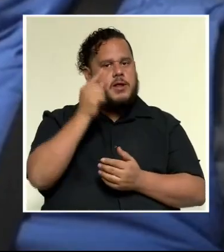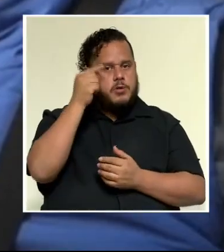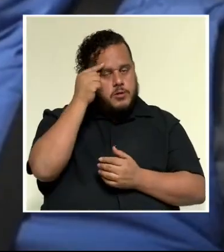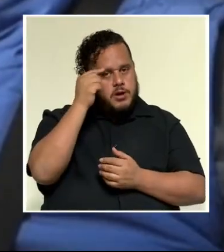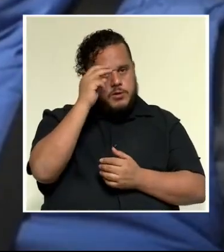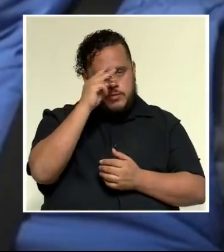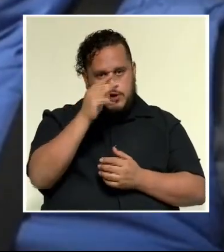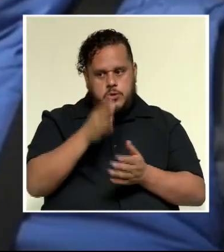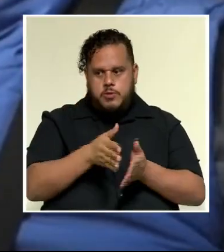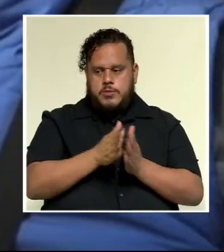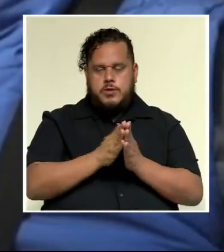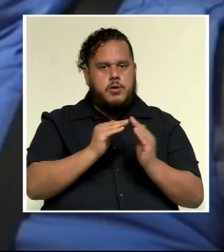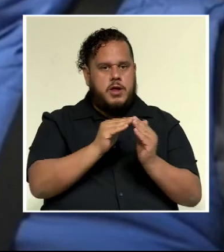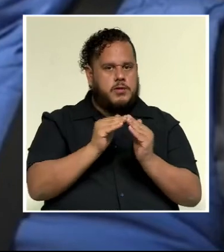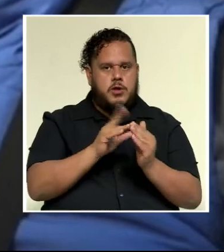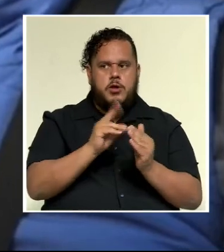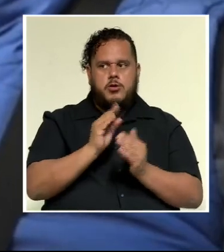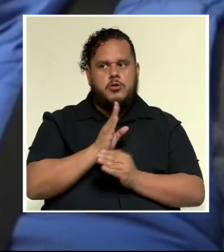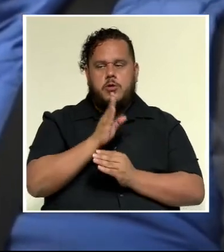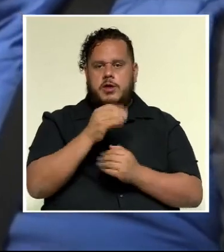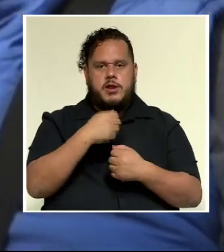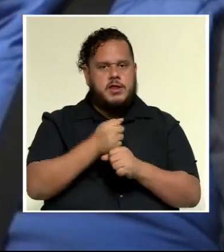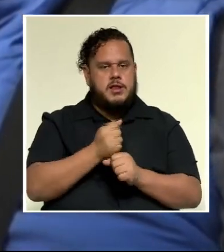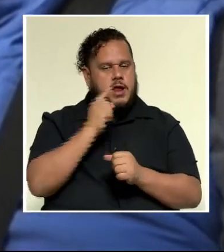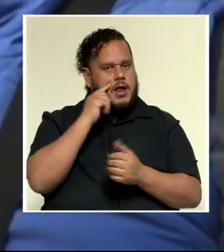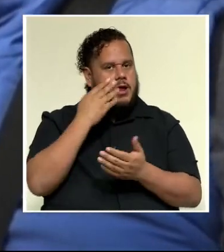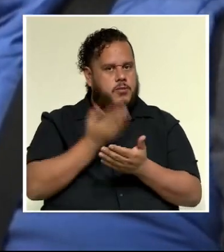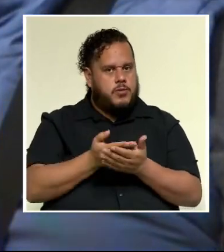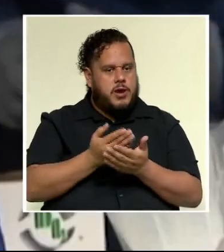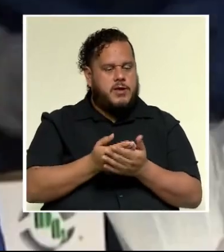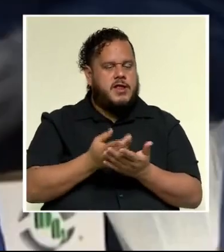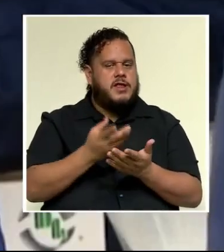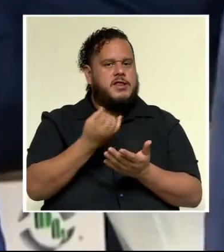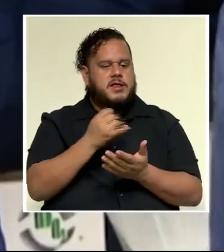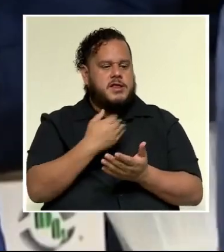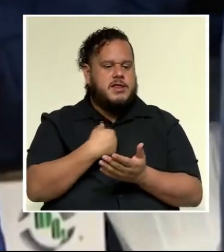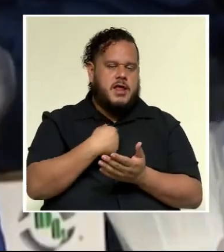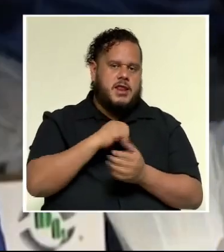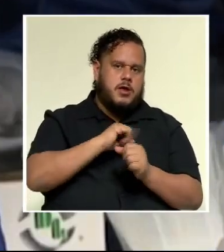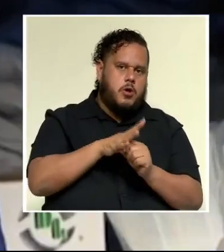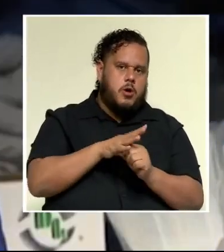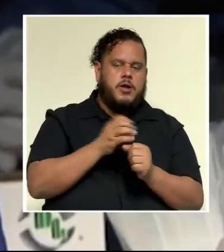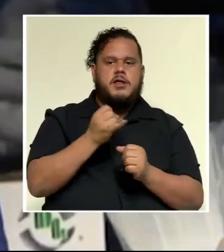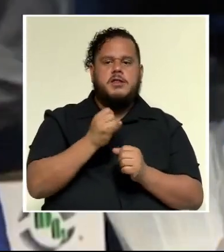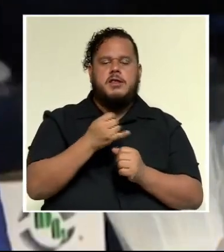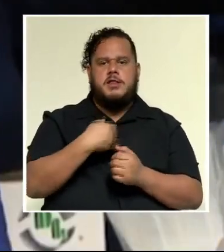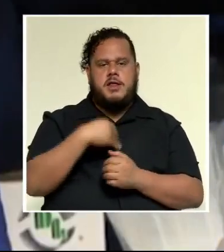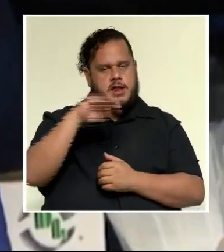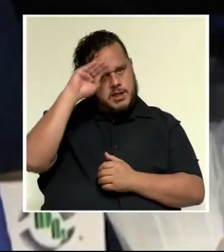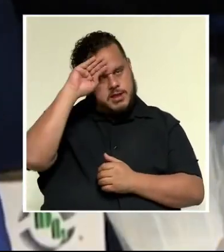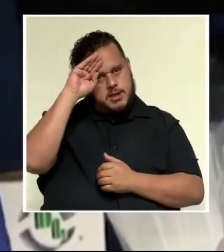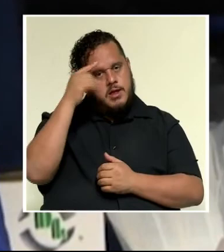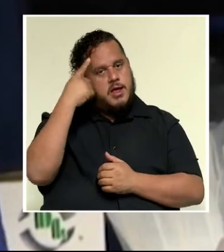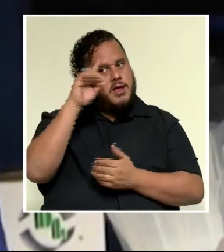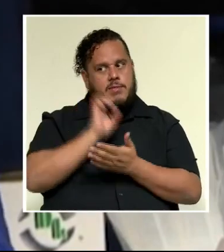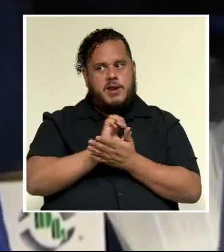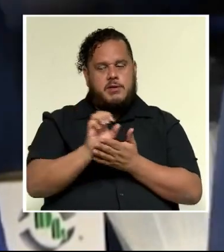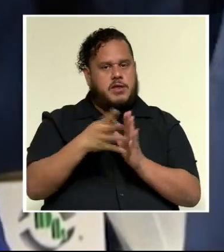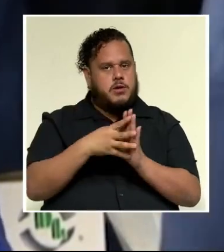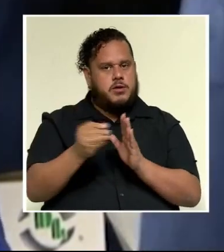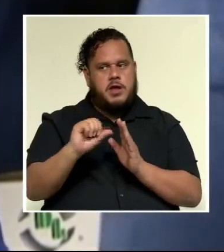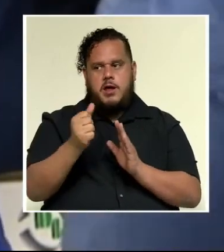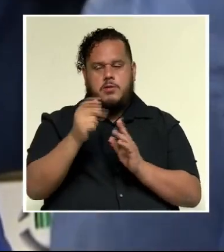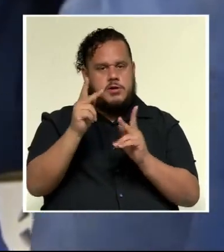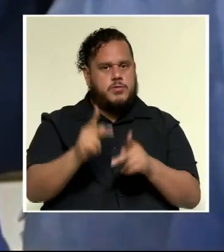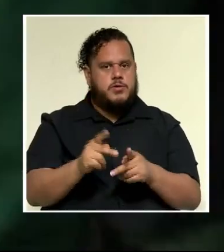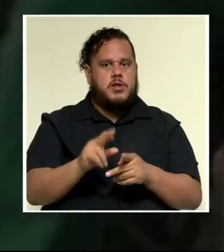mexicano pidió a la población no acudir a realizarse pruebas de detección de COVID-19 en caso de presentar síntomas, para evitar contagiar a otras